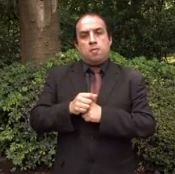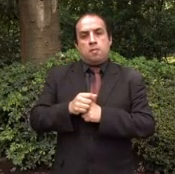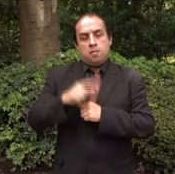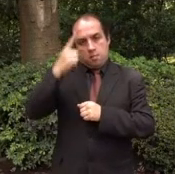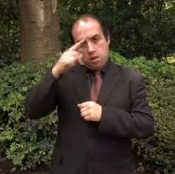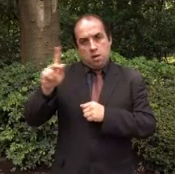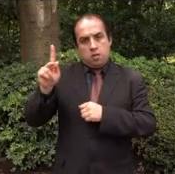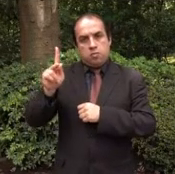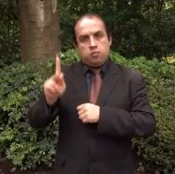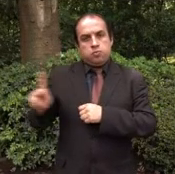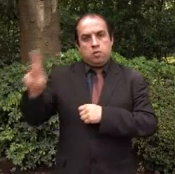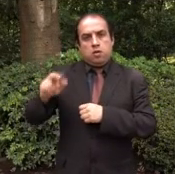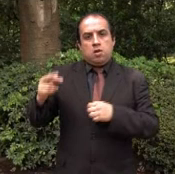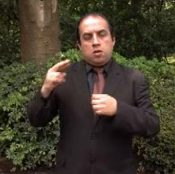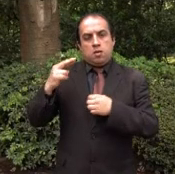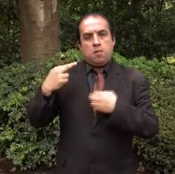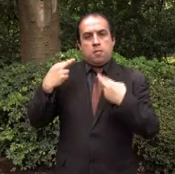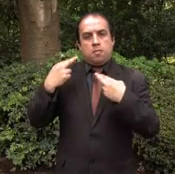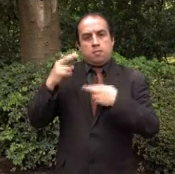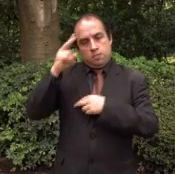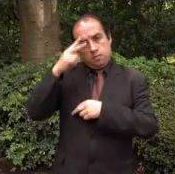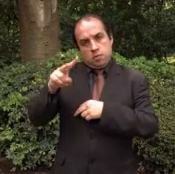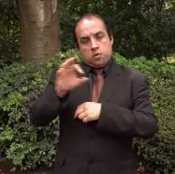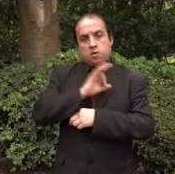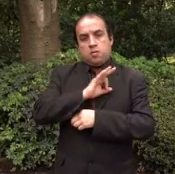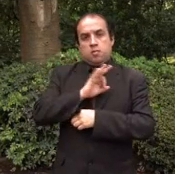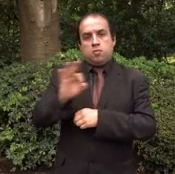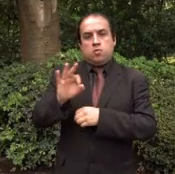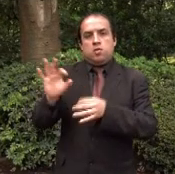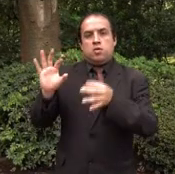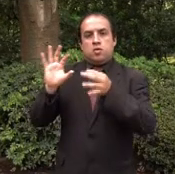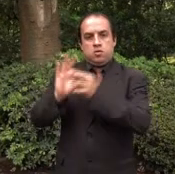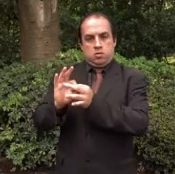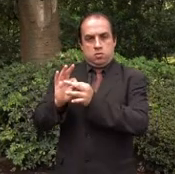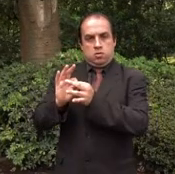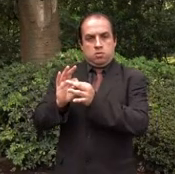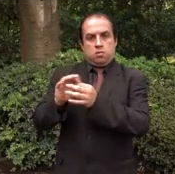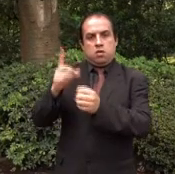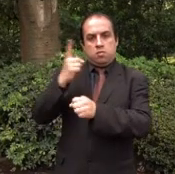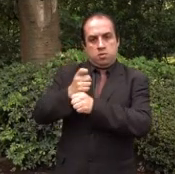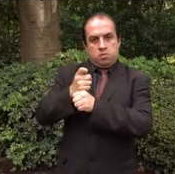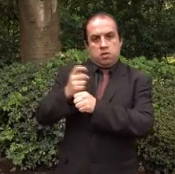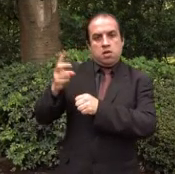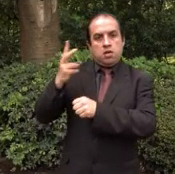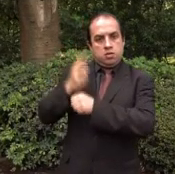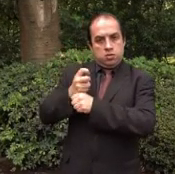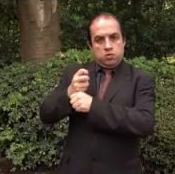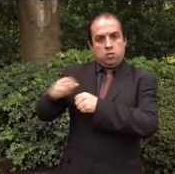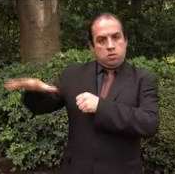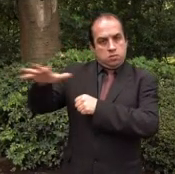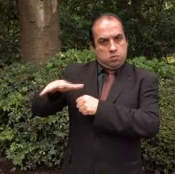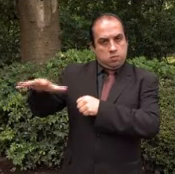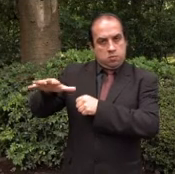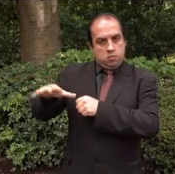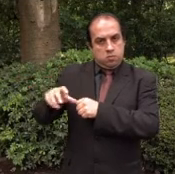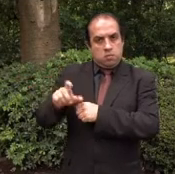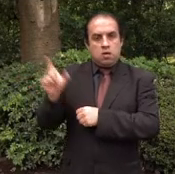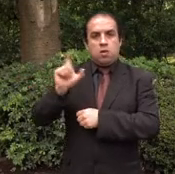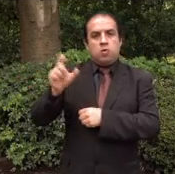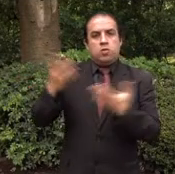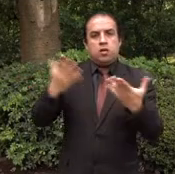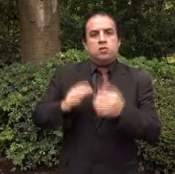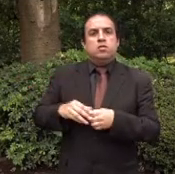permite la interconectividad entre la primera y la segunda sección. Y a partir de la entrega